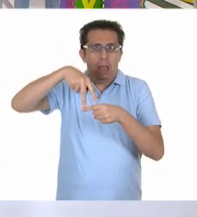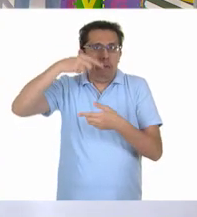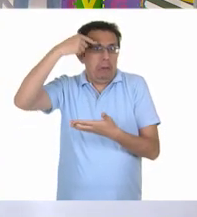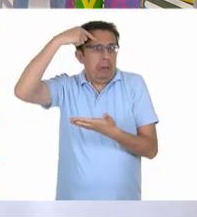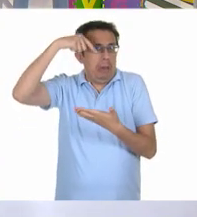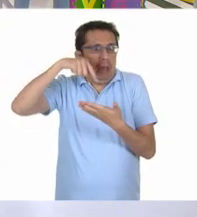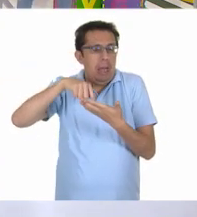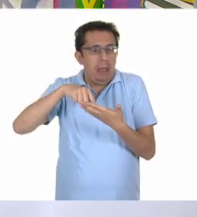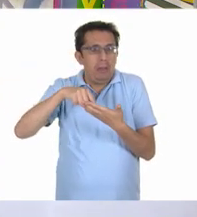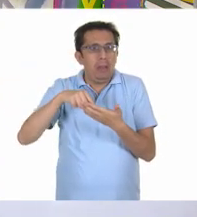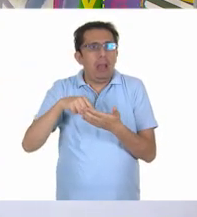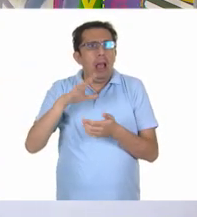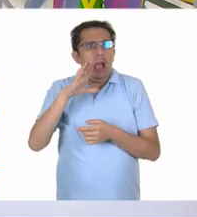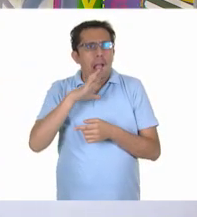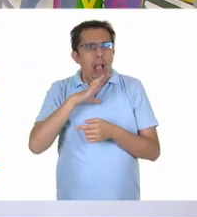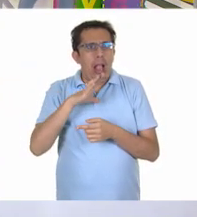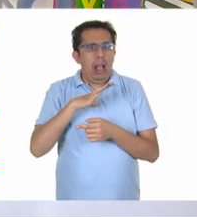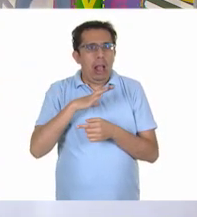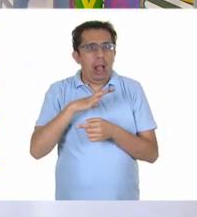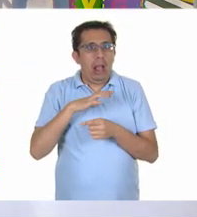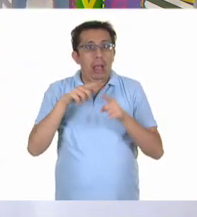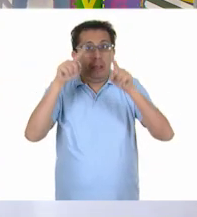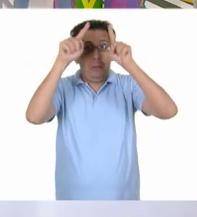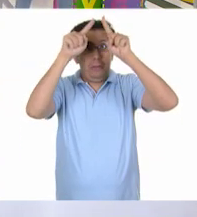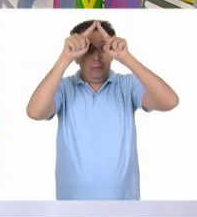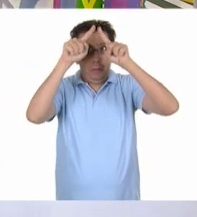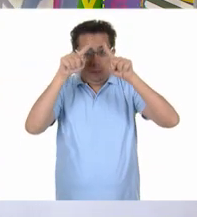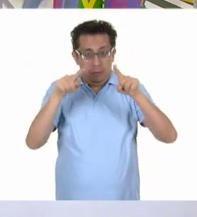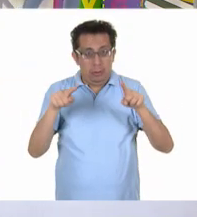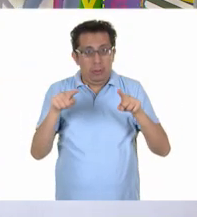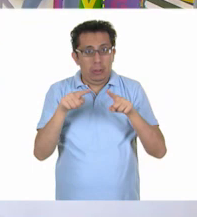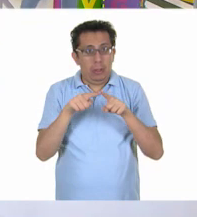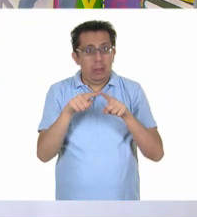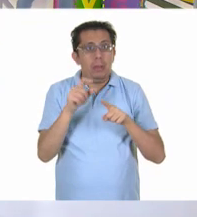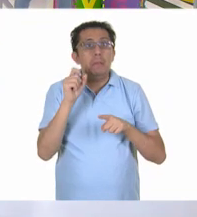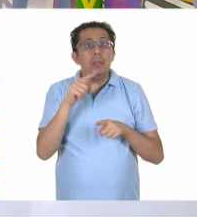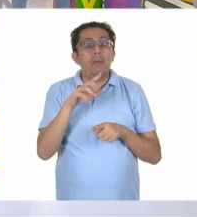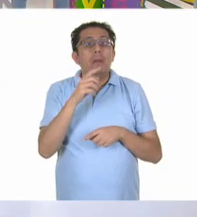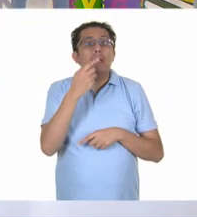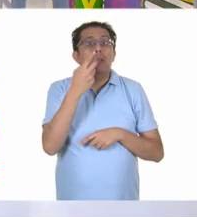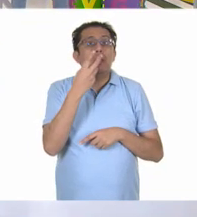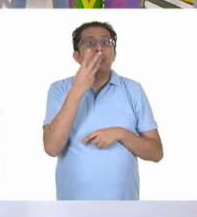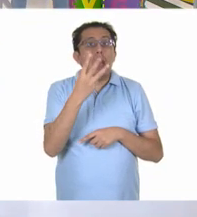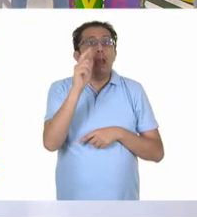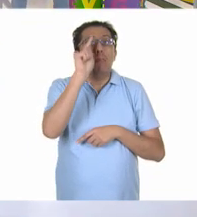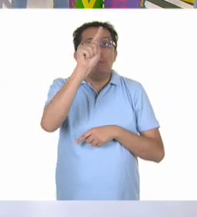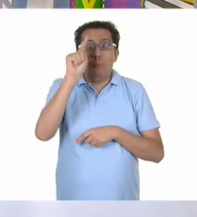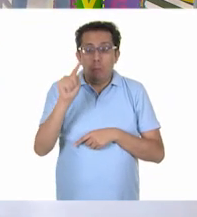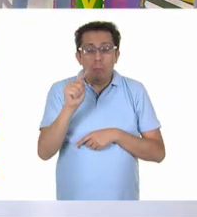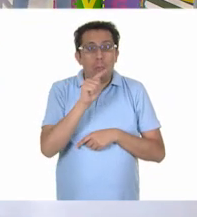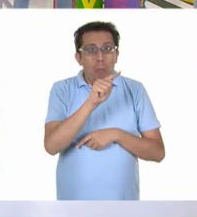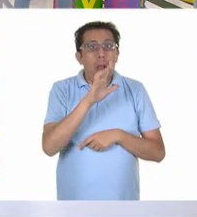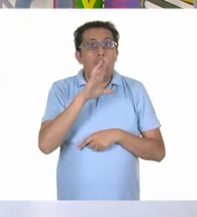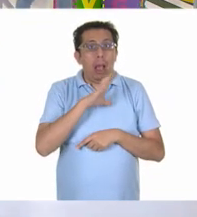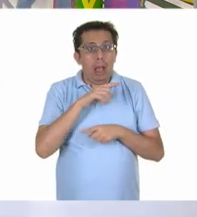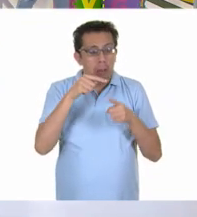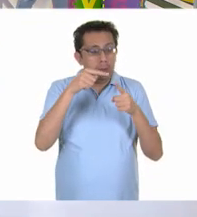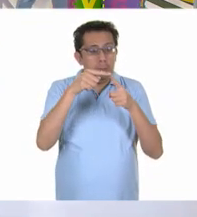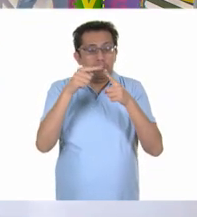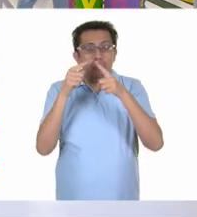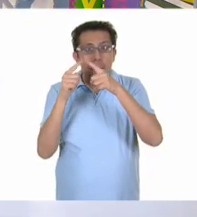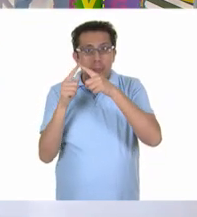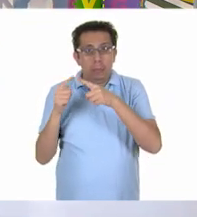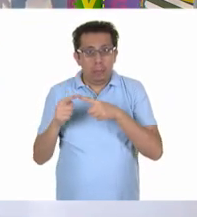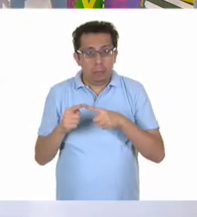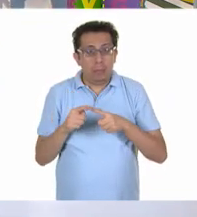triángulo, porque tiene tres vértices y tres aristas. ¿Qué dicen? ¿Lo ponemos en donde van